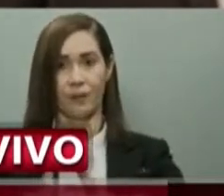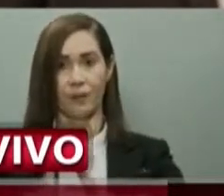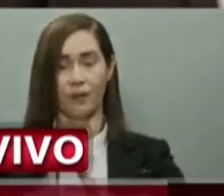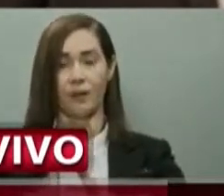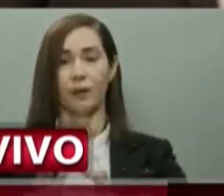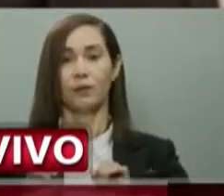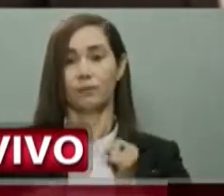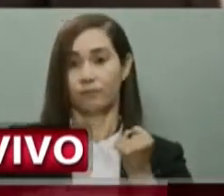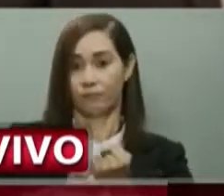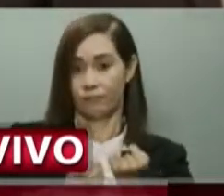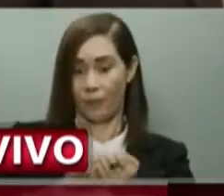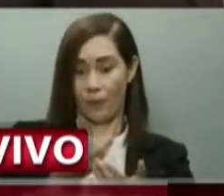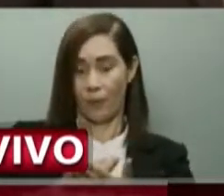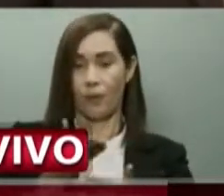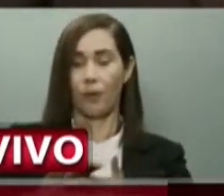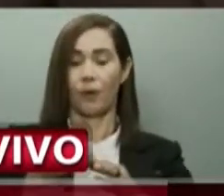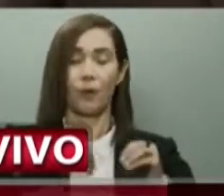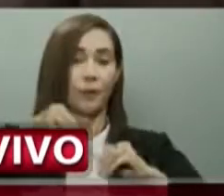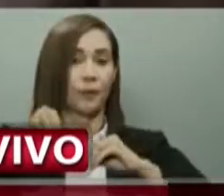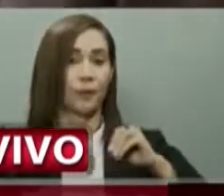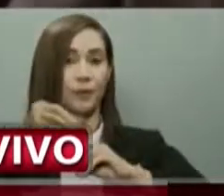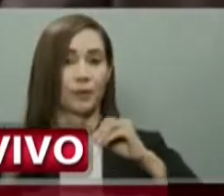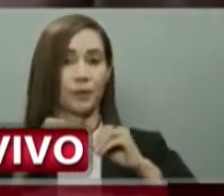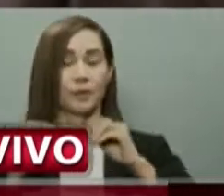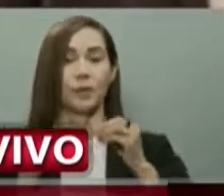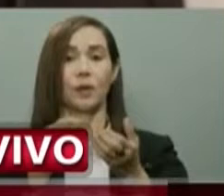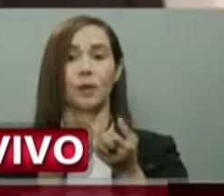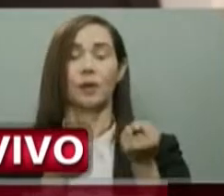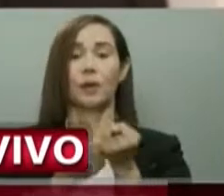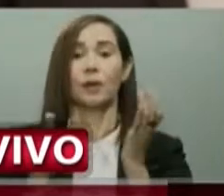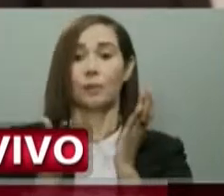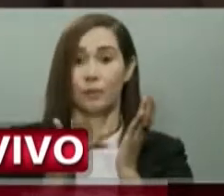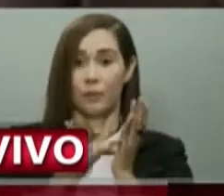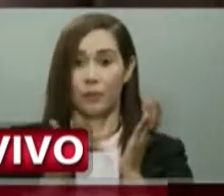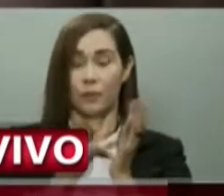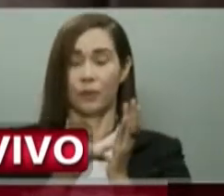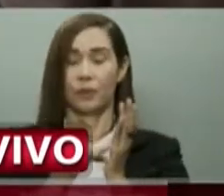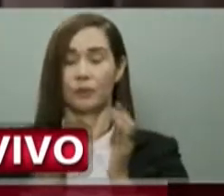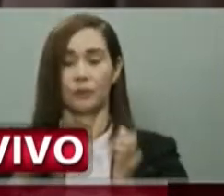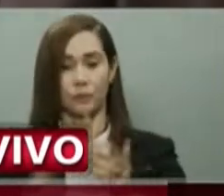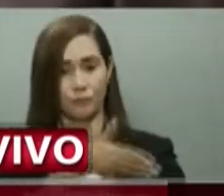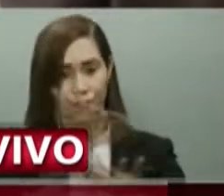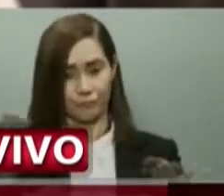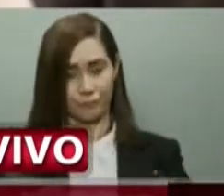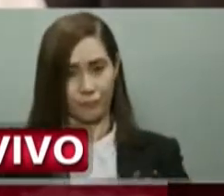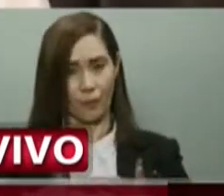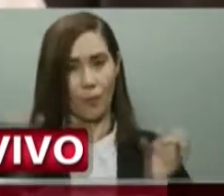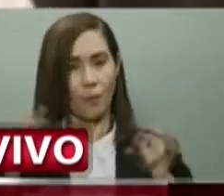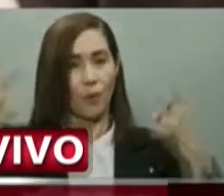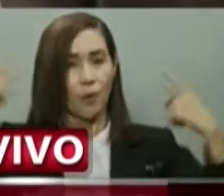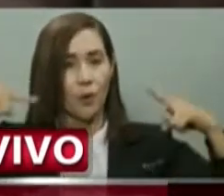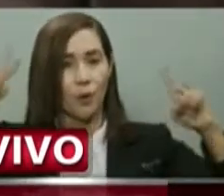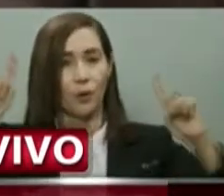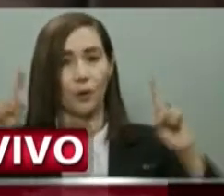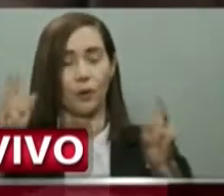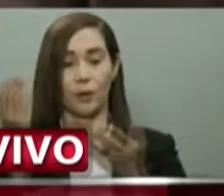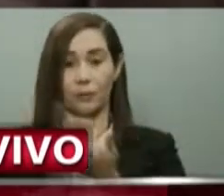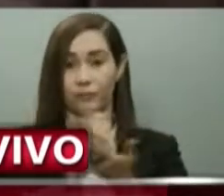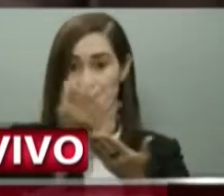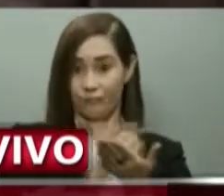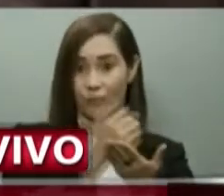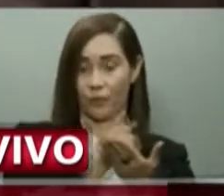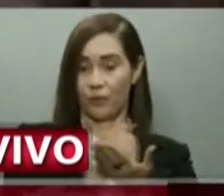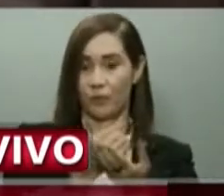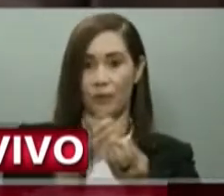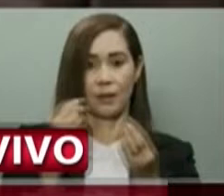financiamiento, comercialización y asistencia técnica, entre otros, hemos logrado cosechas récord en